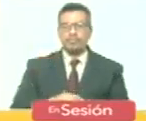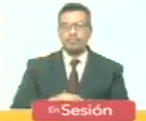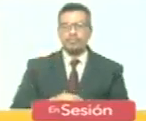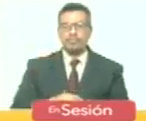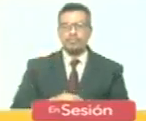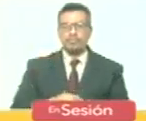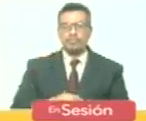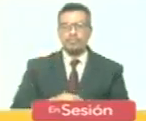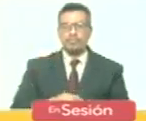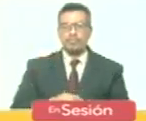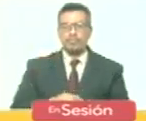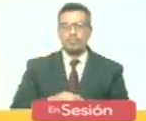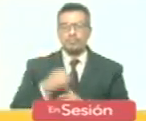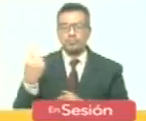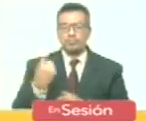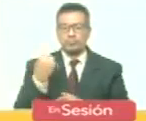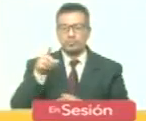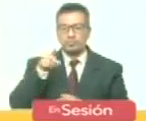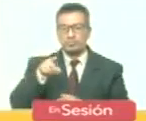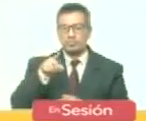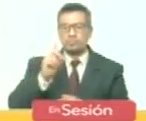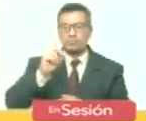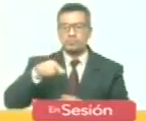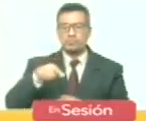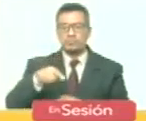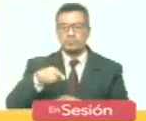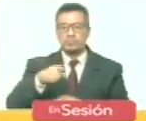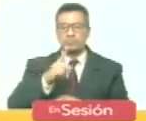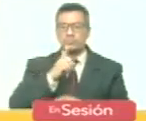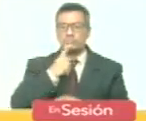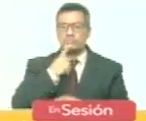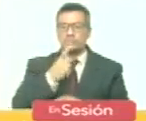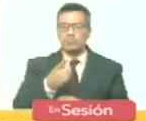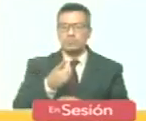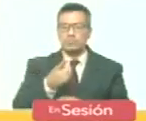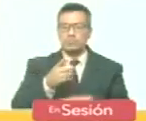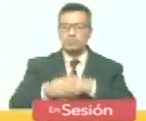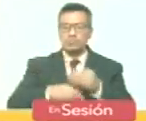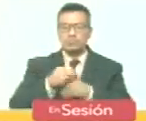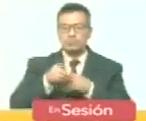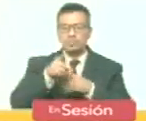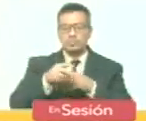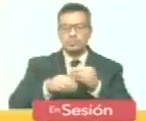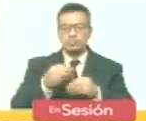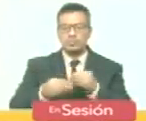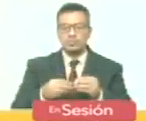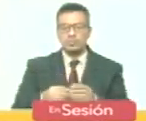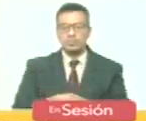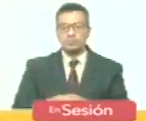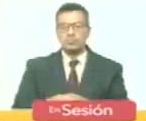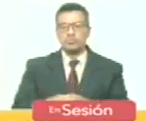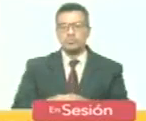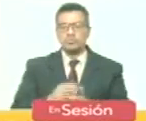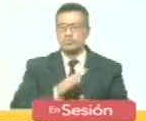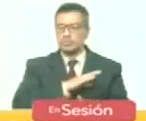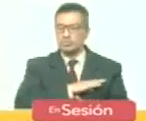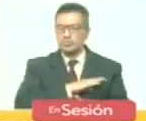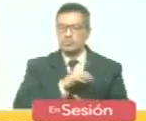Y no solamente eso, sino que por confesión de los autores materiales y